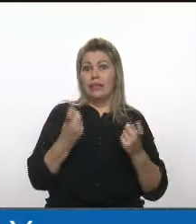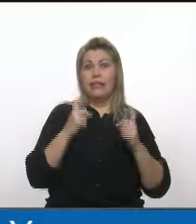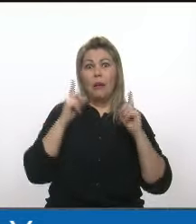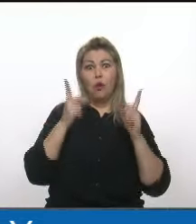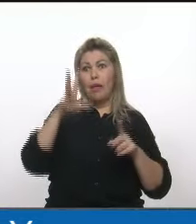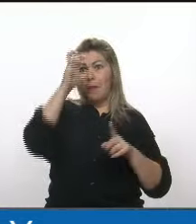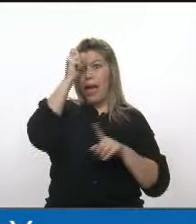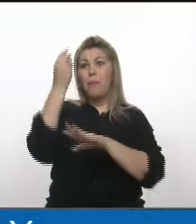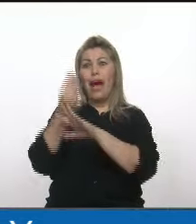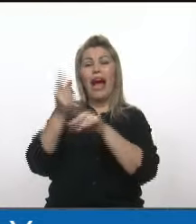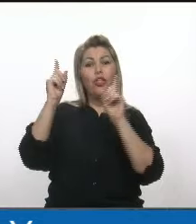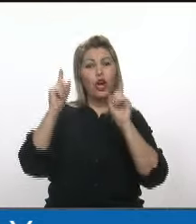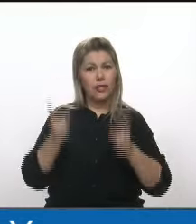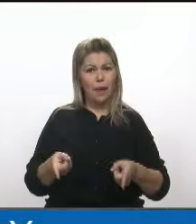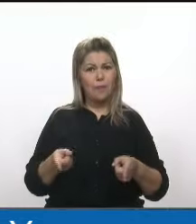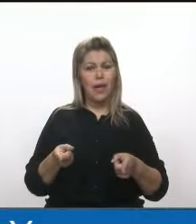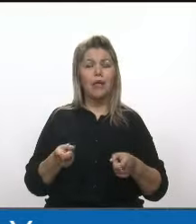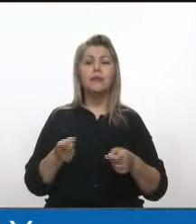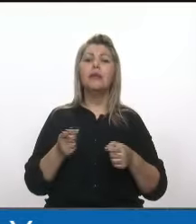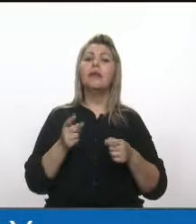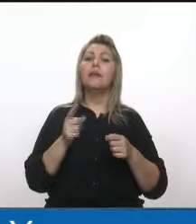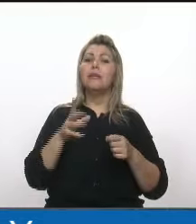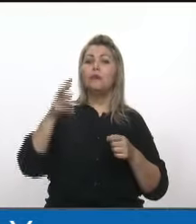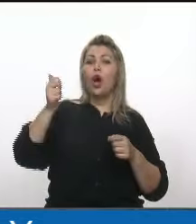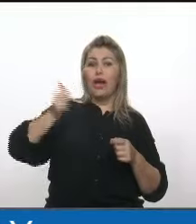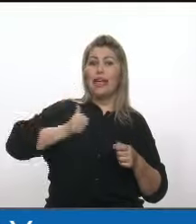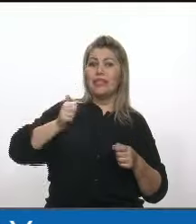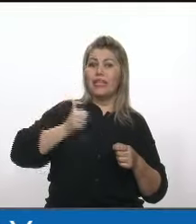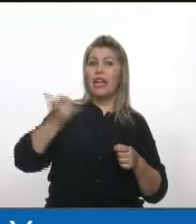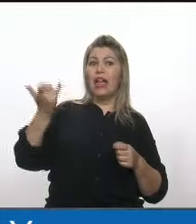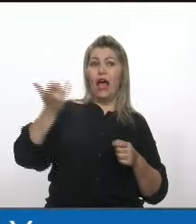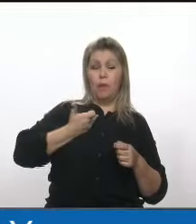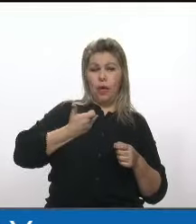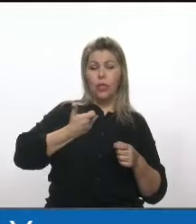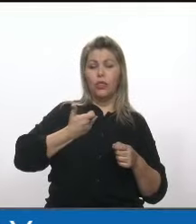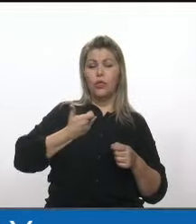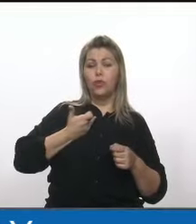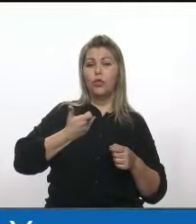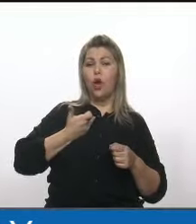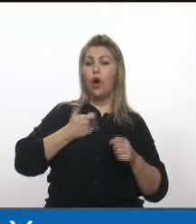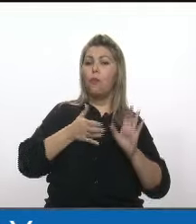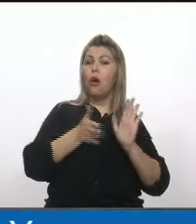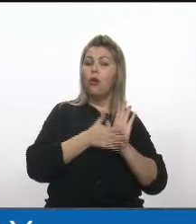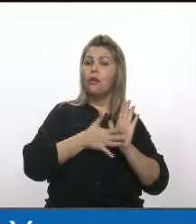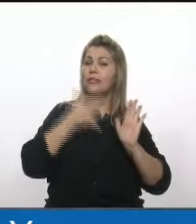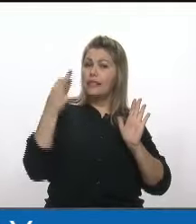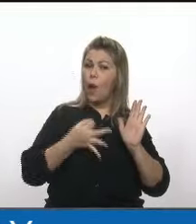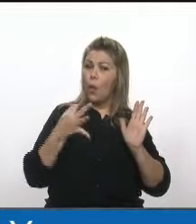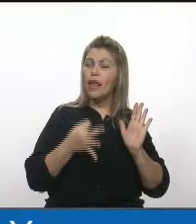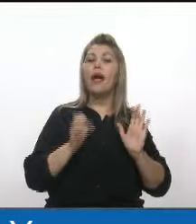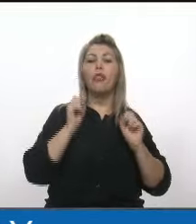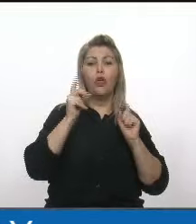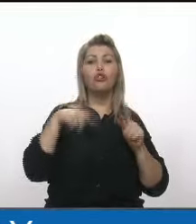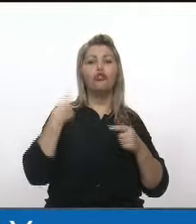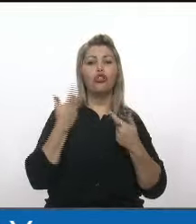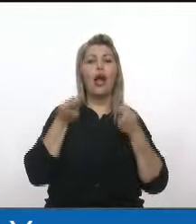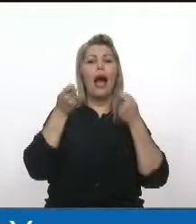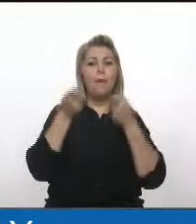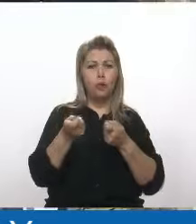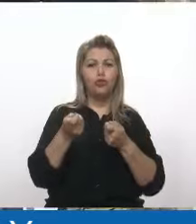conflicto Así que con estas seguridades que nos ha dado cancillería nosotros vamos a a votar a favor de todos los pliegos Muchas